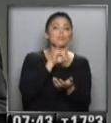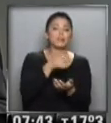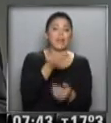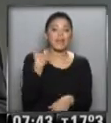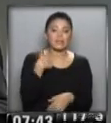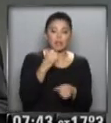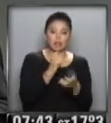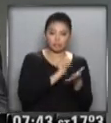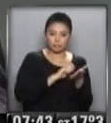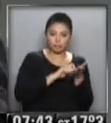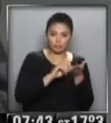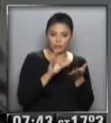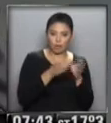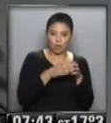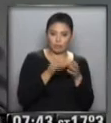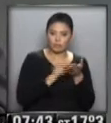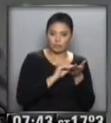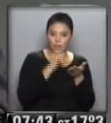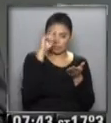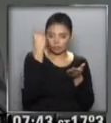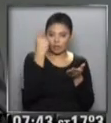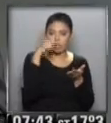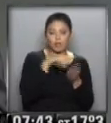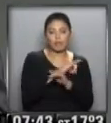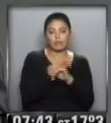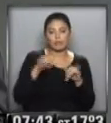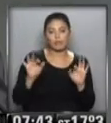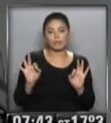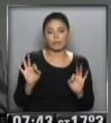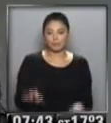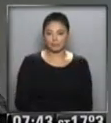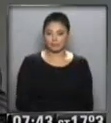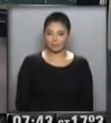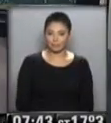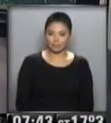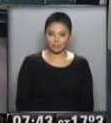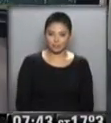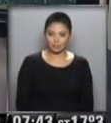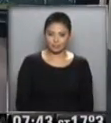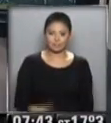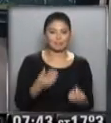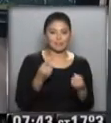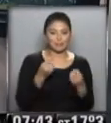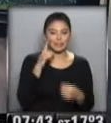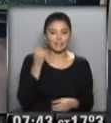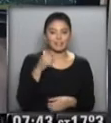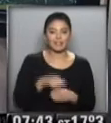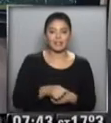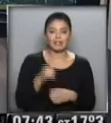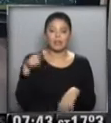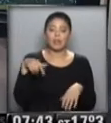dictamen favorable en comisión en el senado nacional todos los detalles con fernando fraquelli vendía fernando roberto buen día los